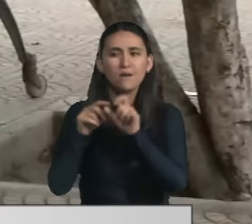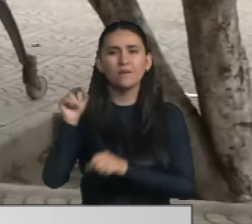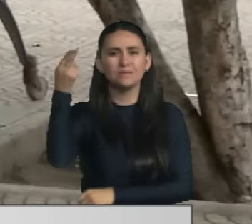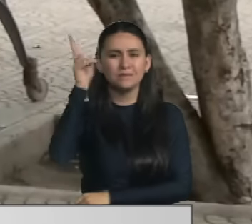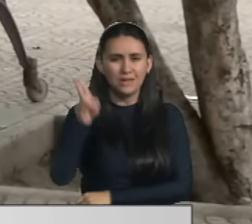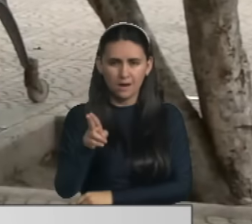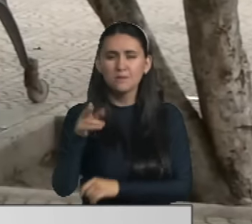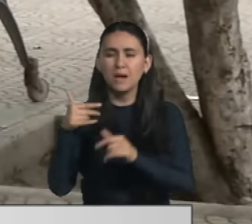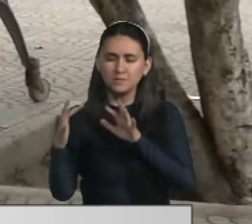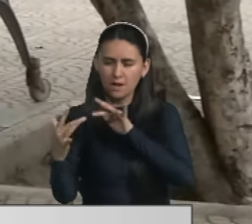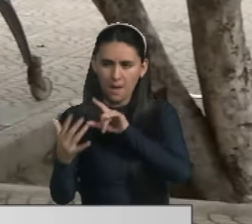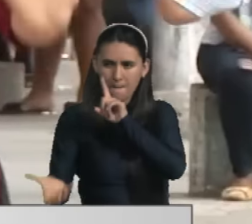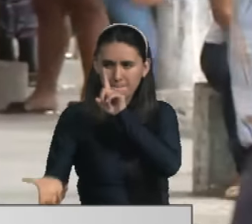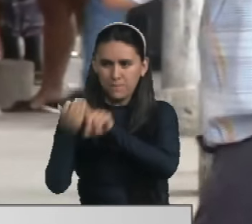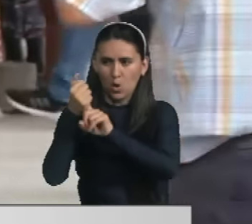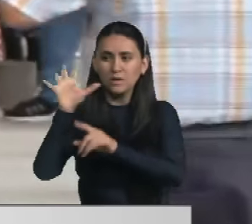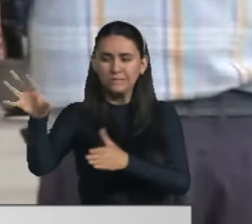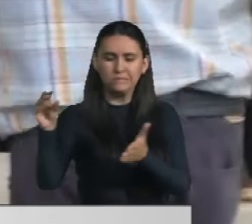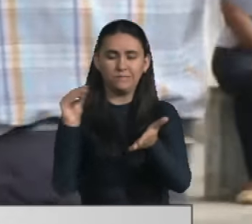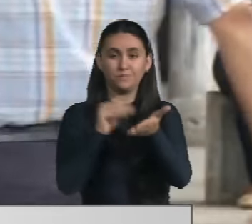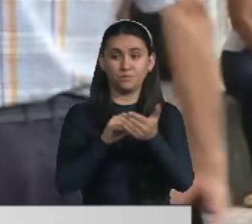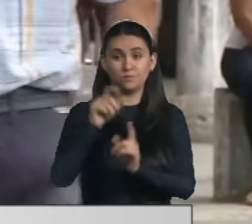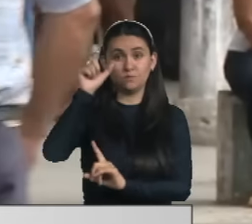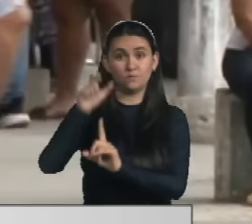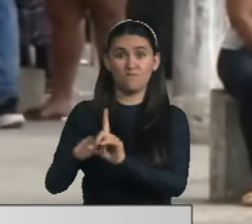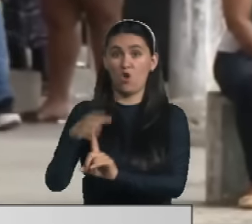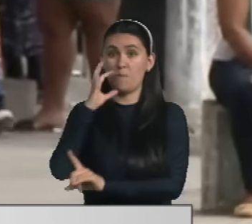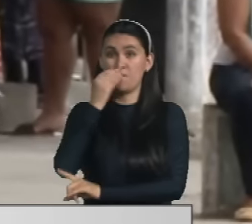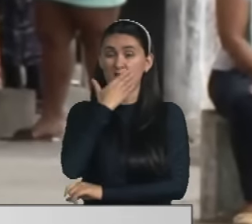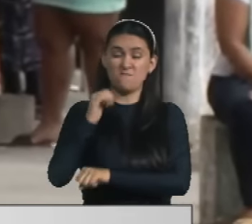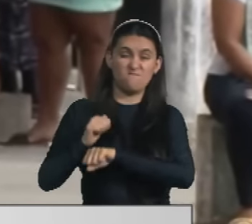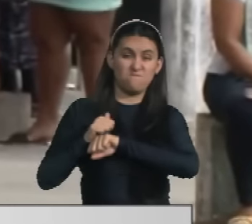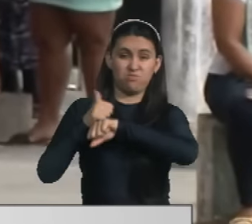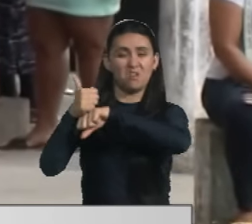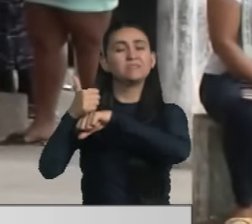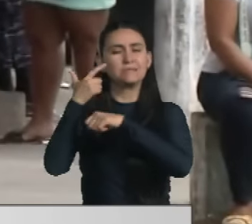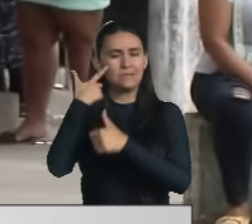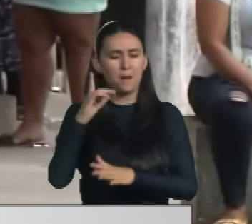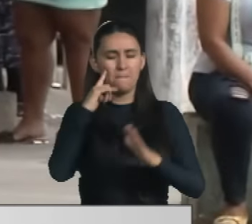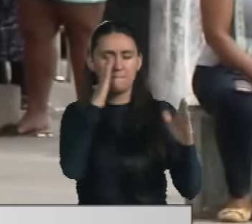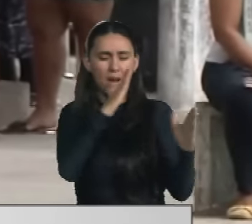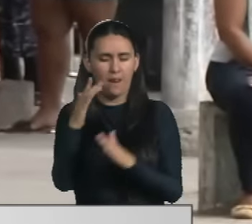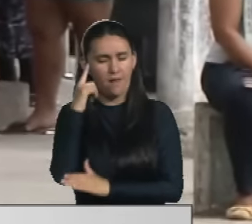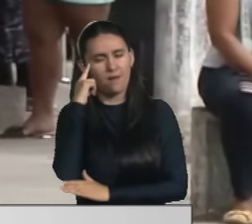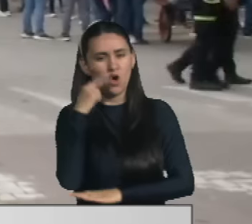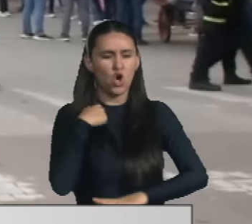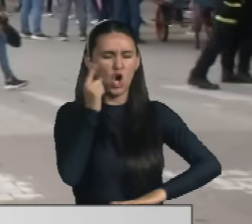Cesar. Según la información, Aldemar Ríos tiene planeado ordenar la ejecución de varios